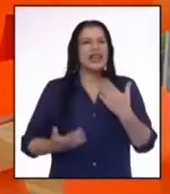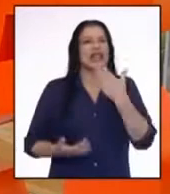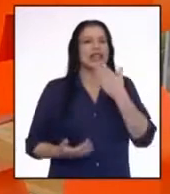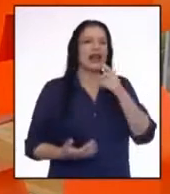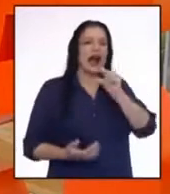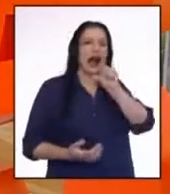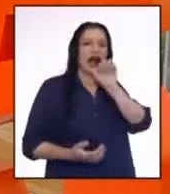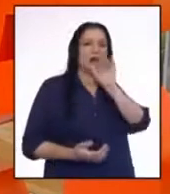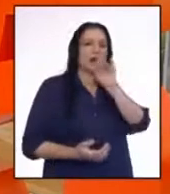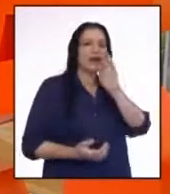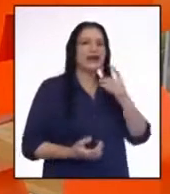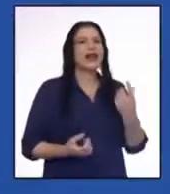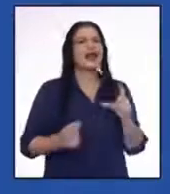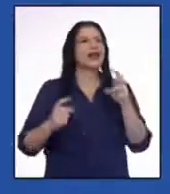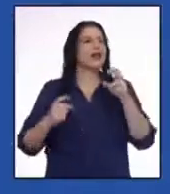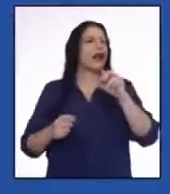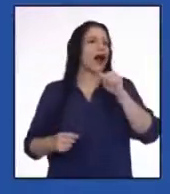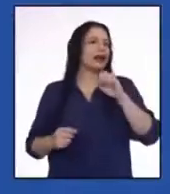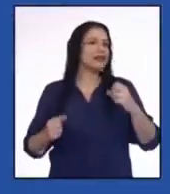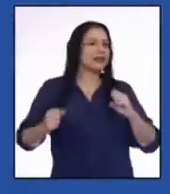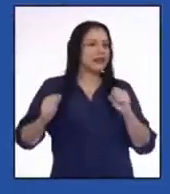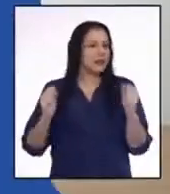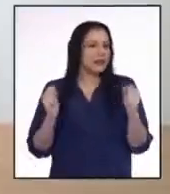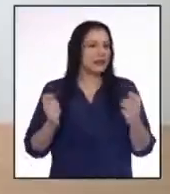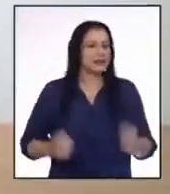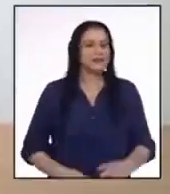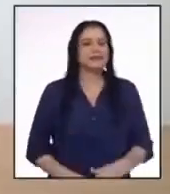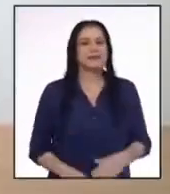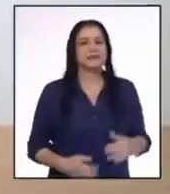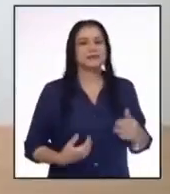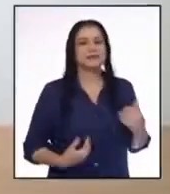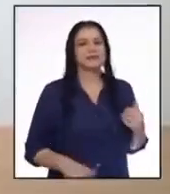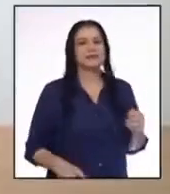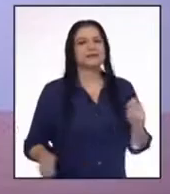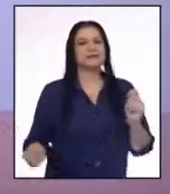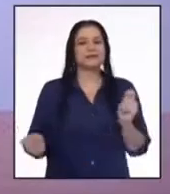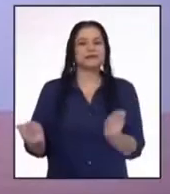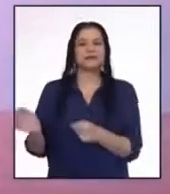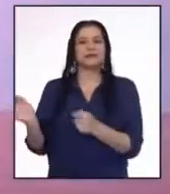Gabriela de Activarte.